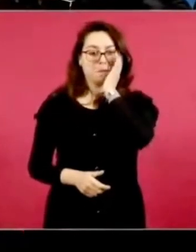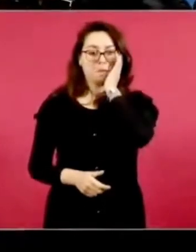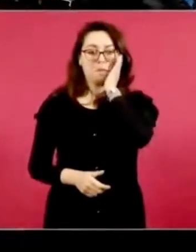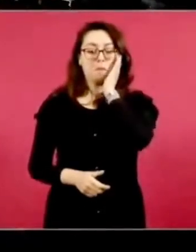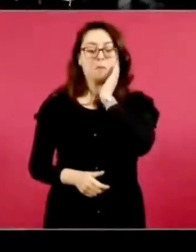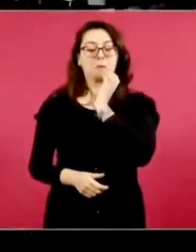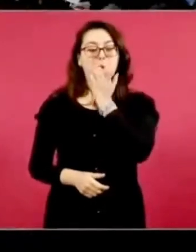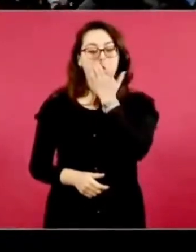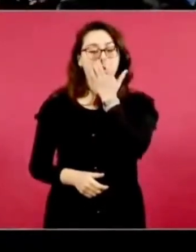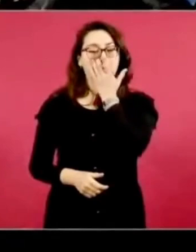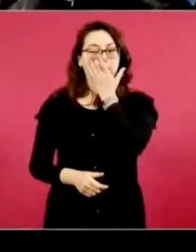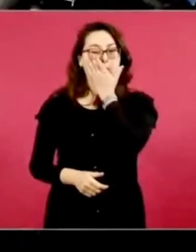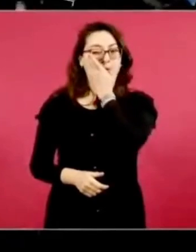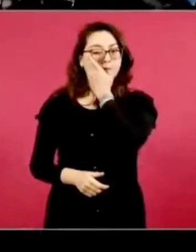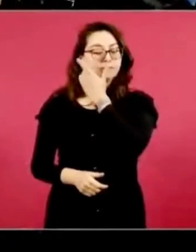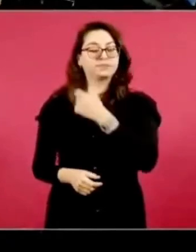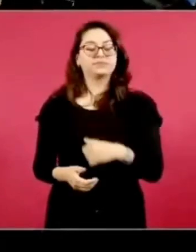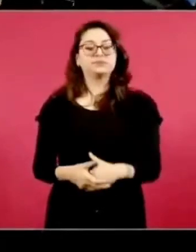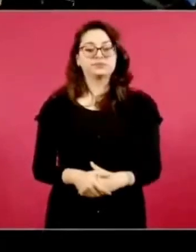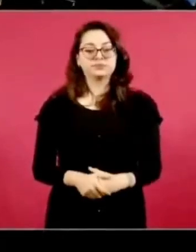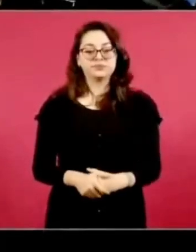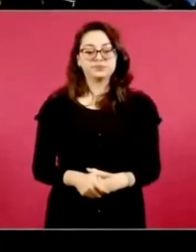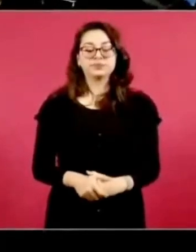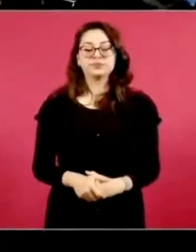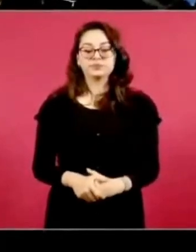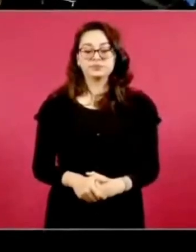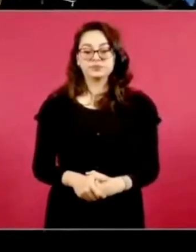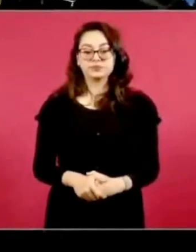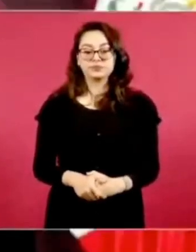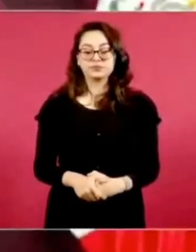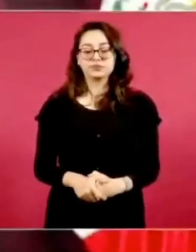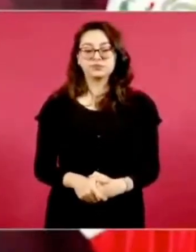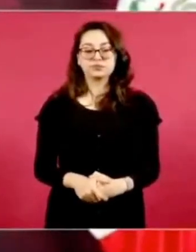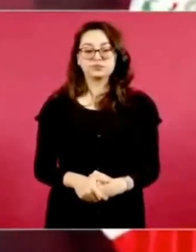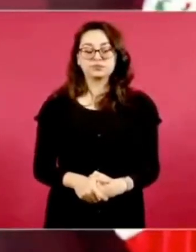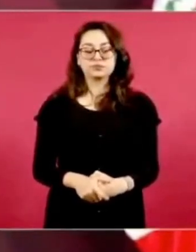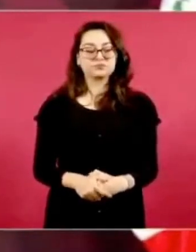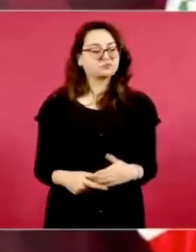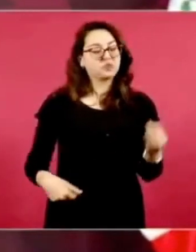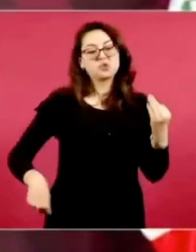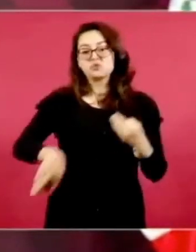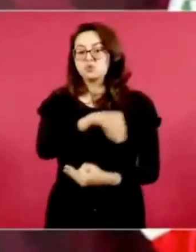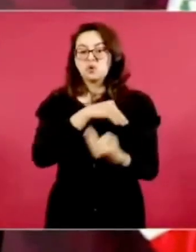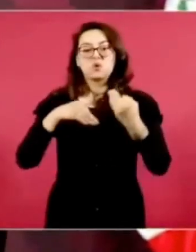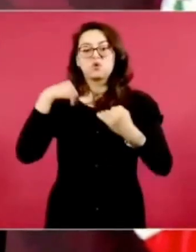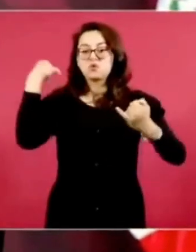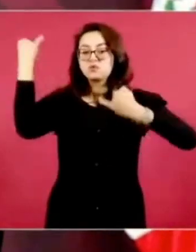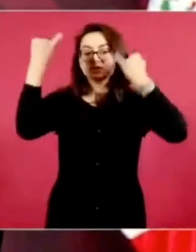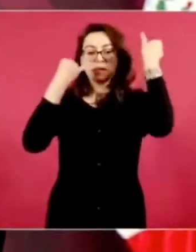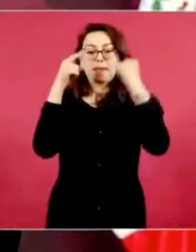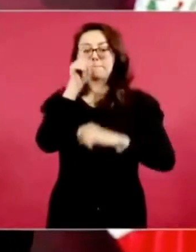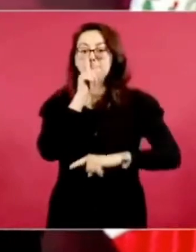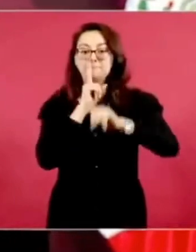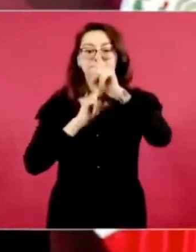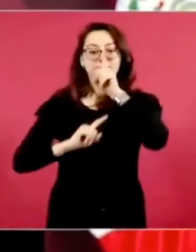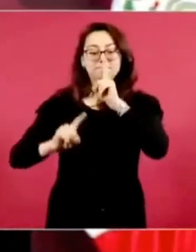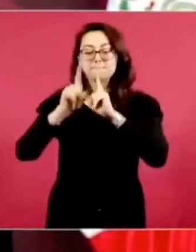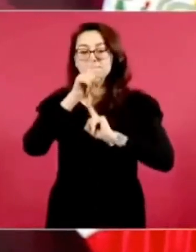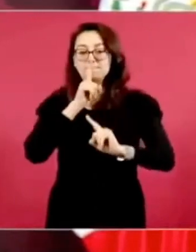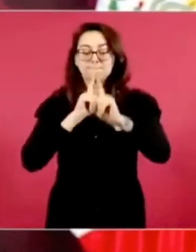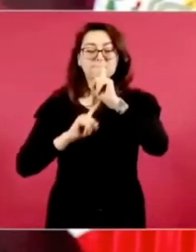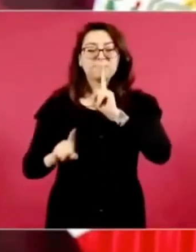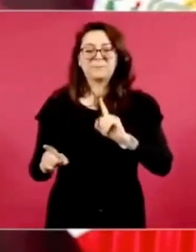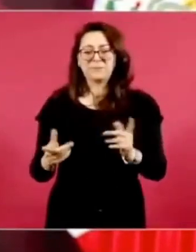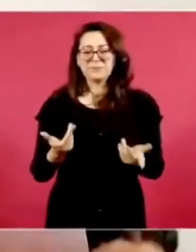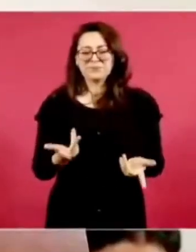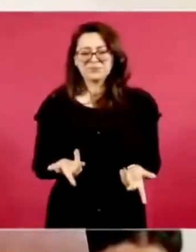De todo calumnian. Ahí tienen un mensaje en las redes,